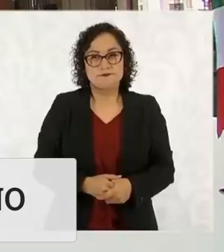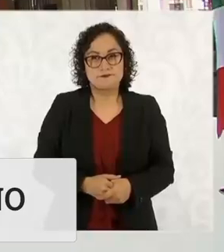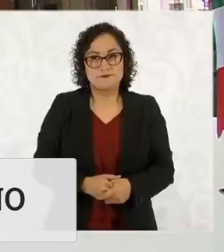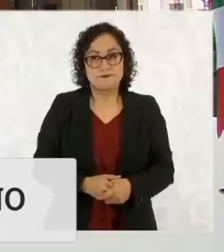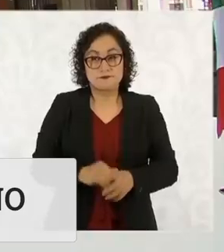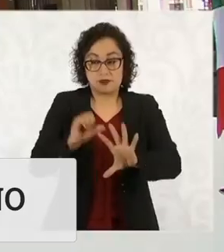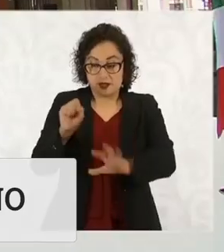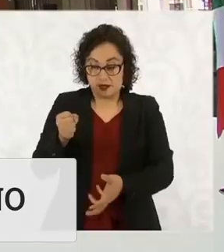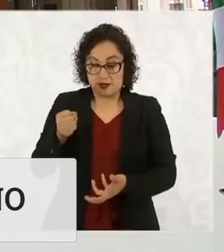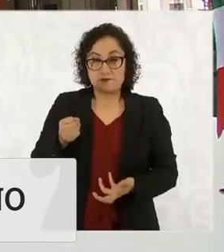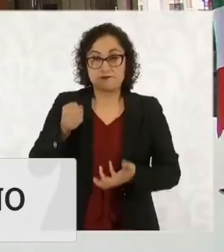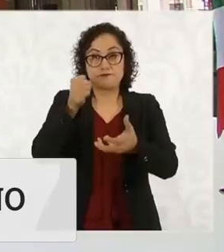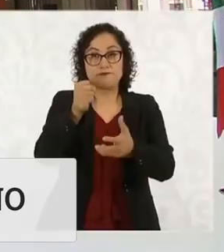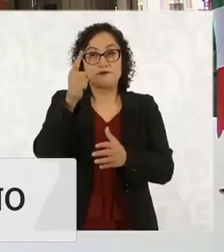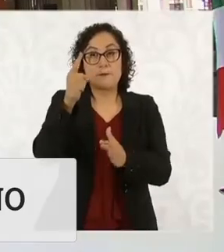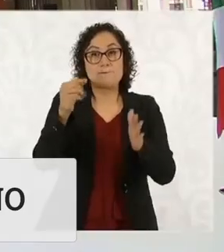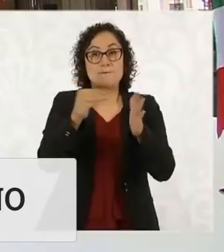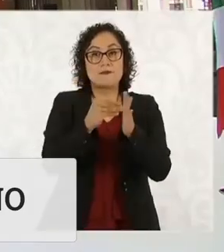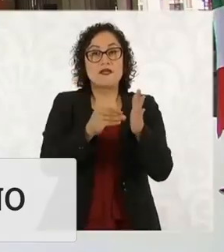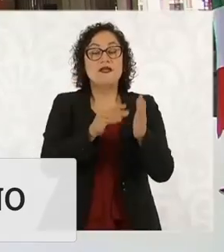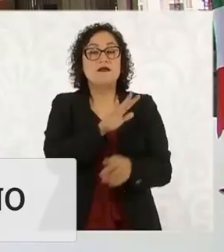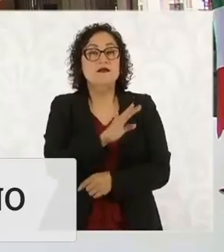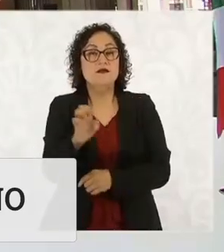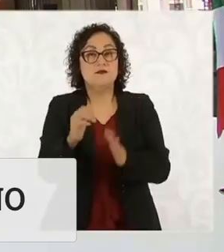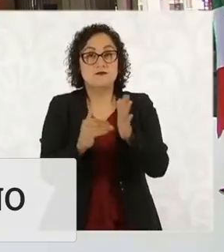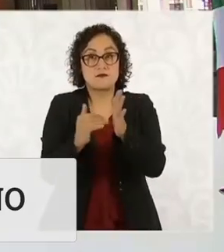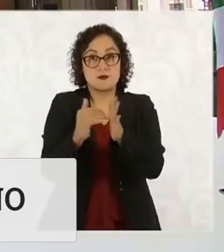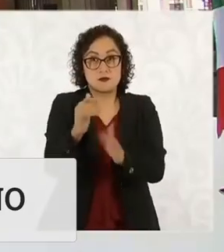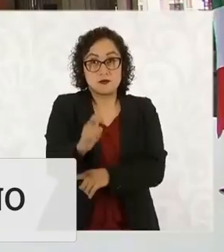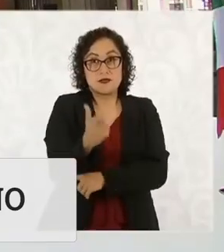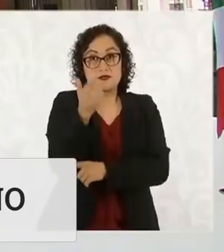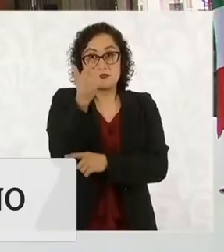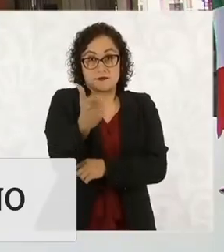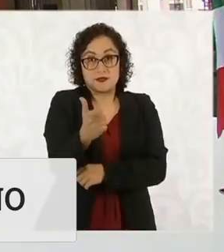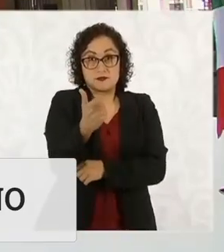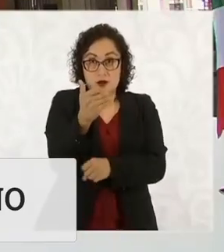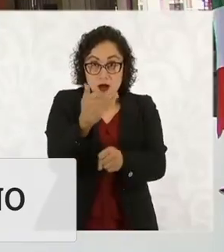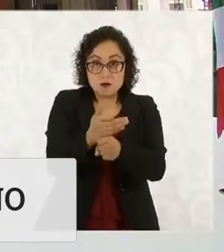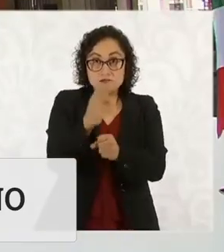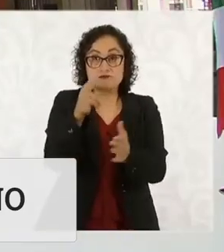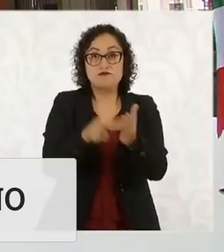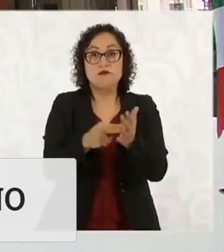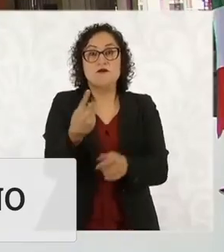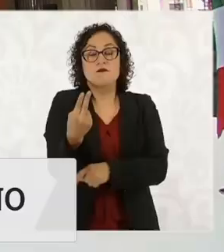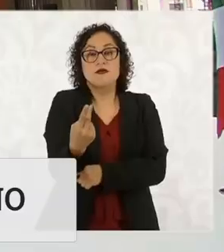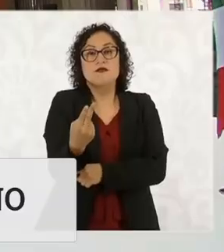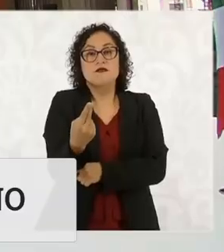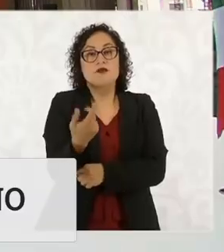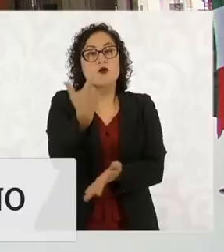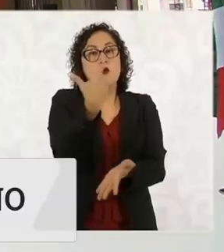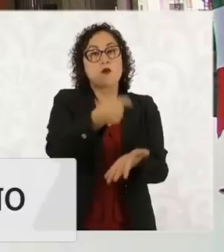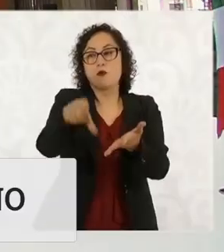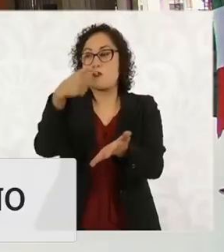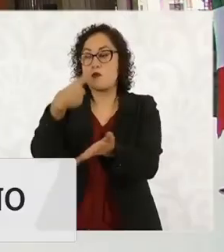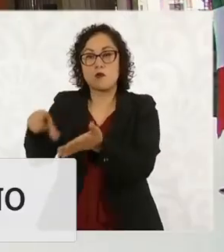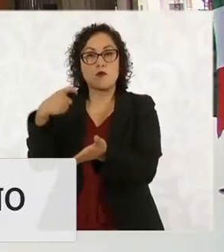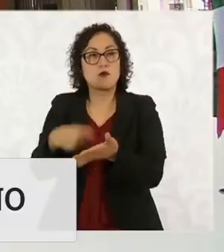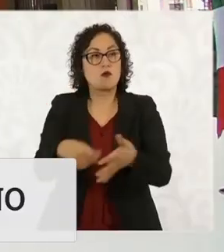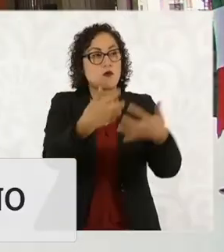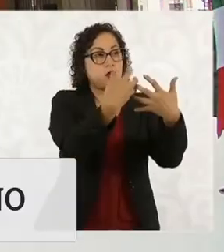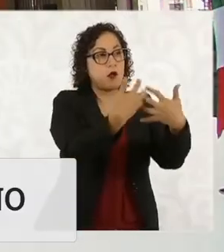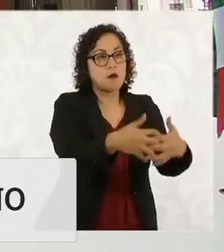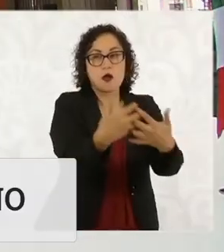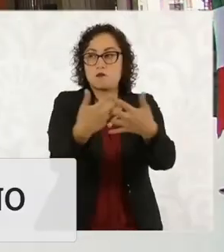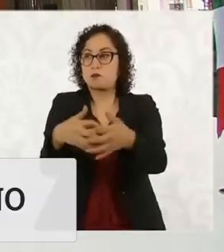Con una inversión de 1.500 millones de pesos este año, estamos adquiriendo todos los equipos necesarios